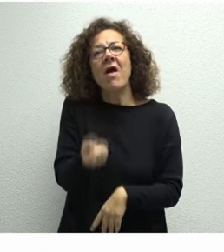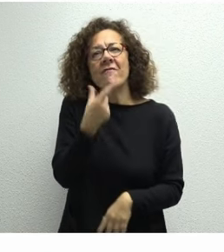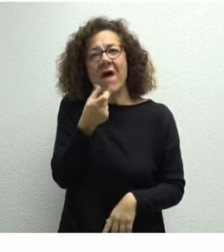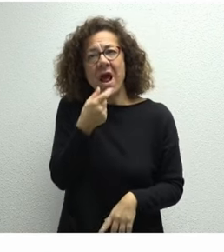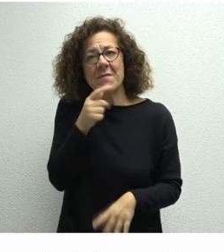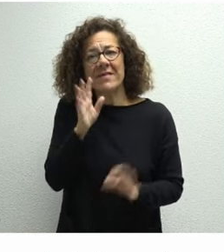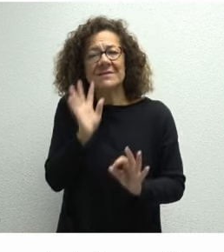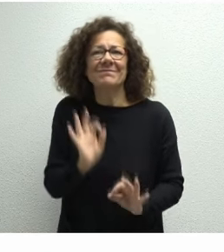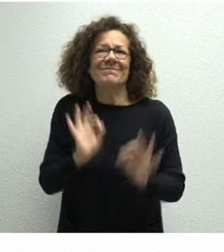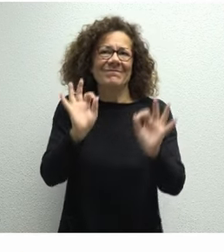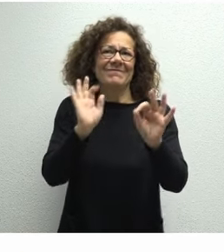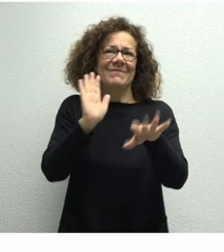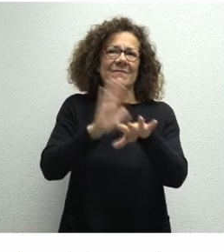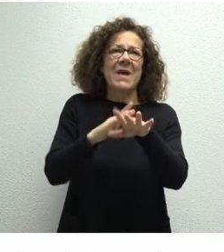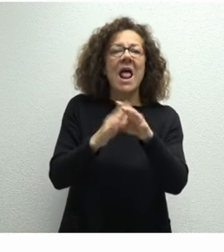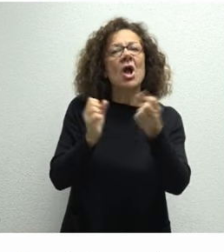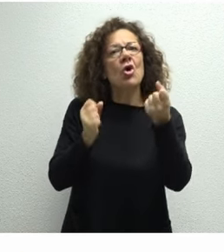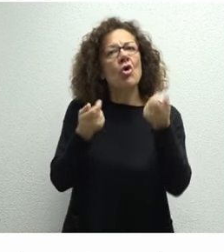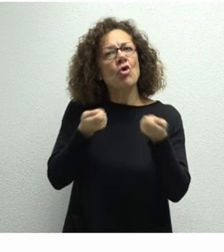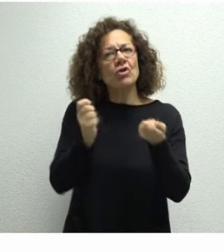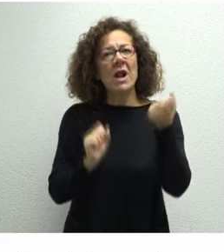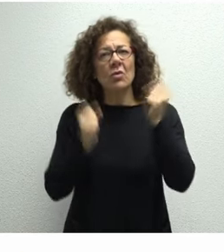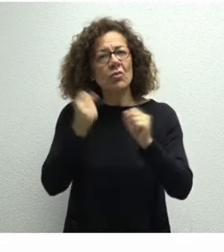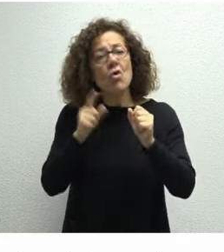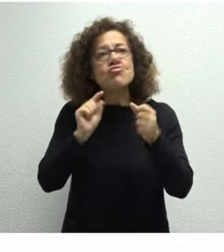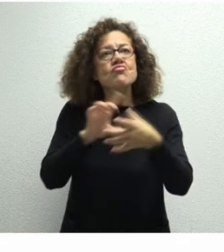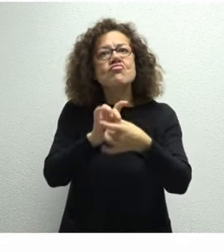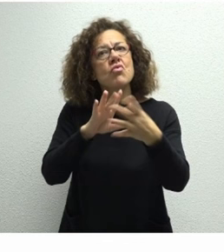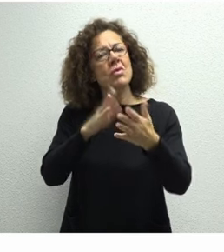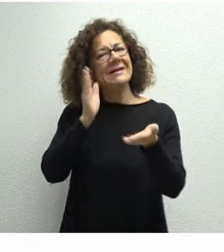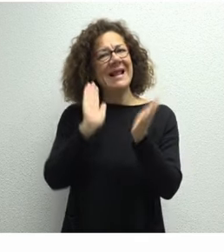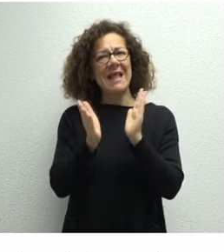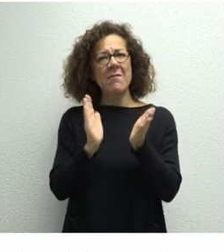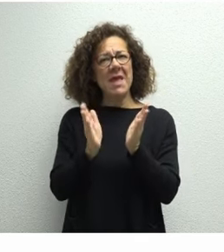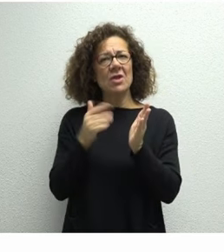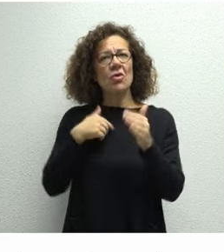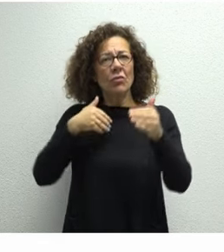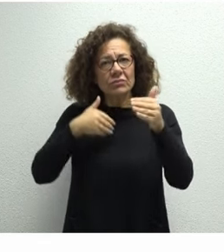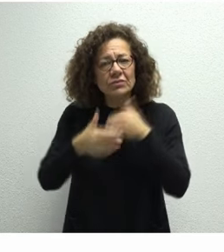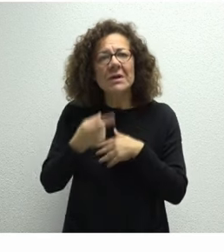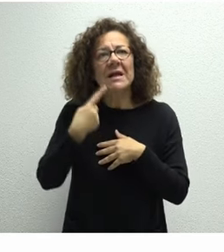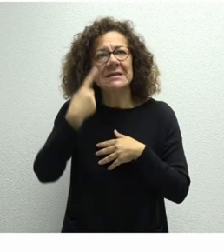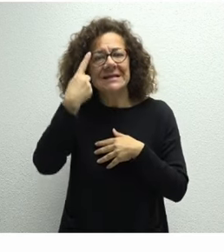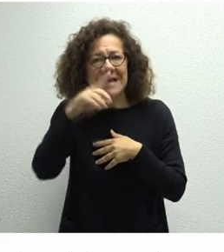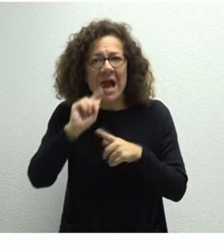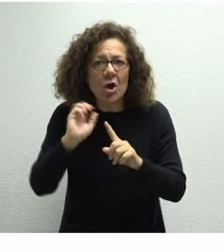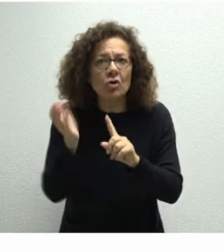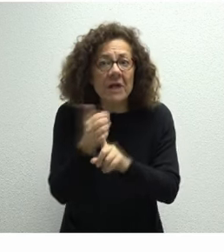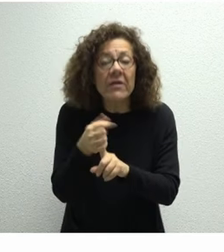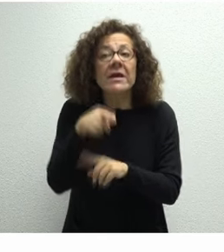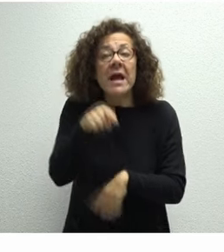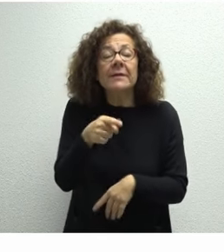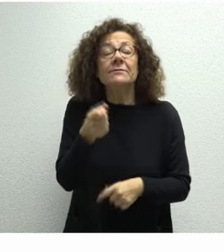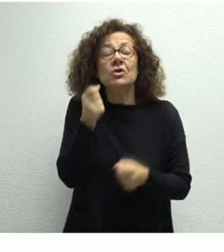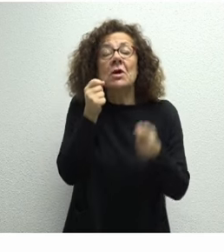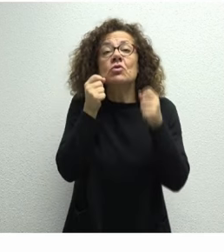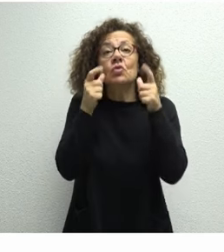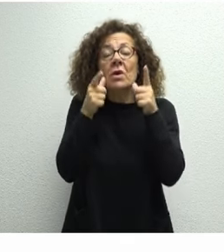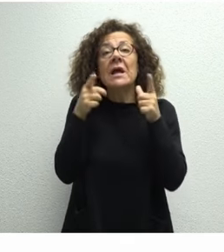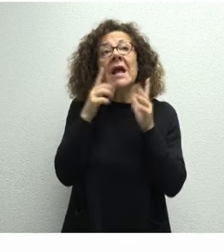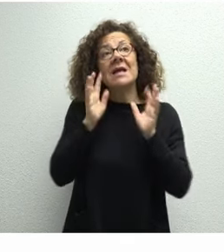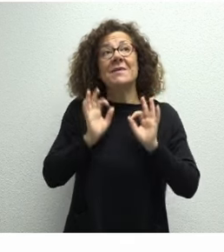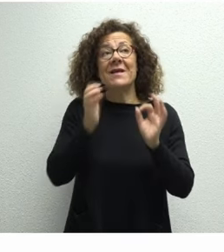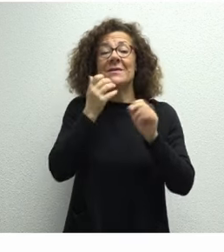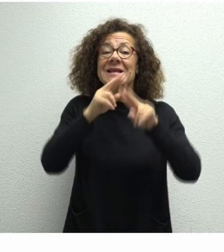únicamente como control conductual no vinculado a un tratamiento que sea identificado y vemos que pues sobre todo